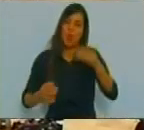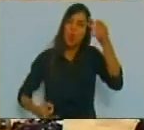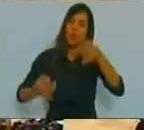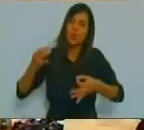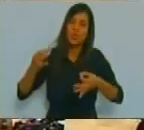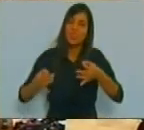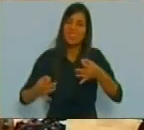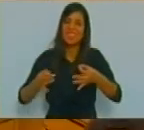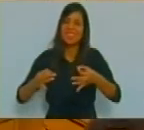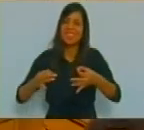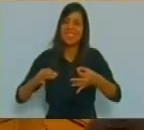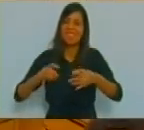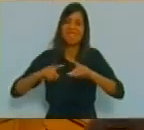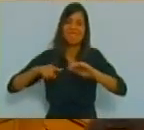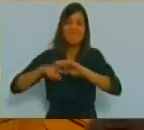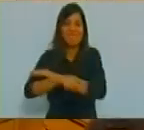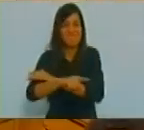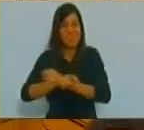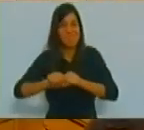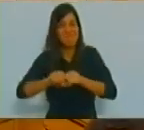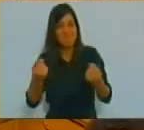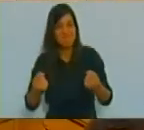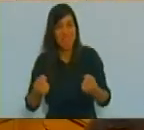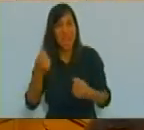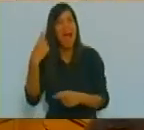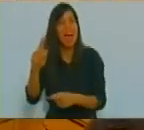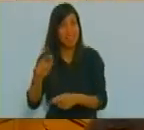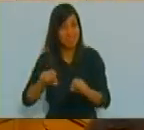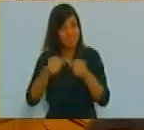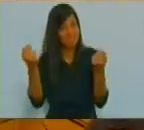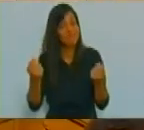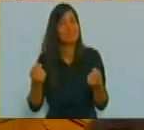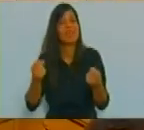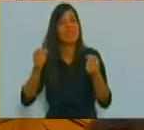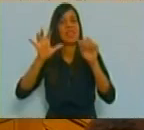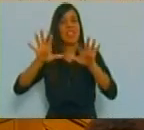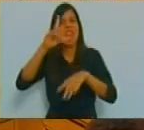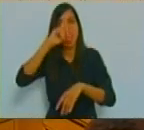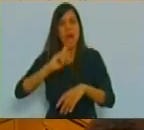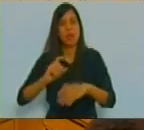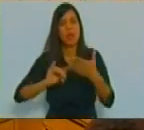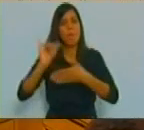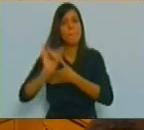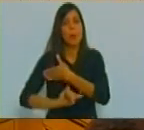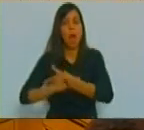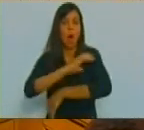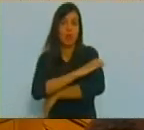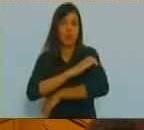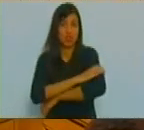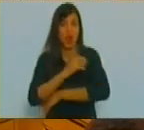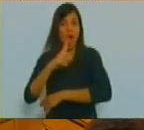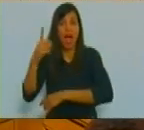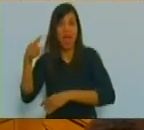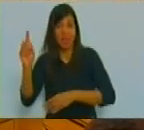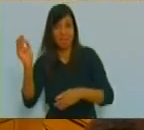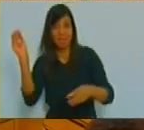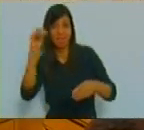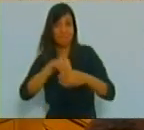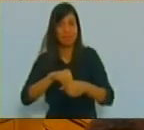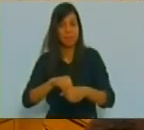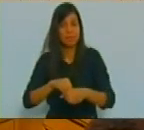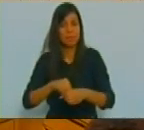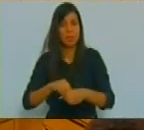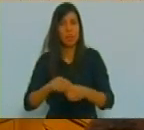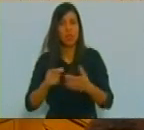sistemáticamente a través de un plan que al menos tiene 10 años desde una institución que además en el